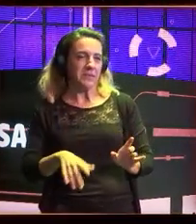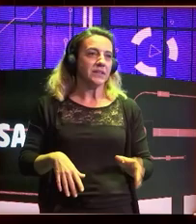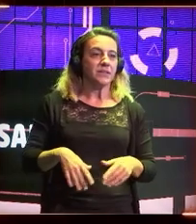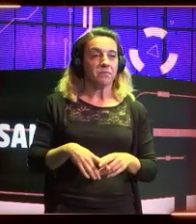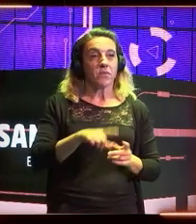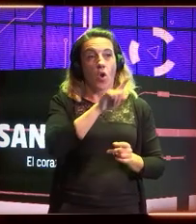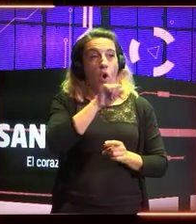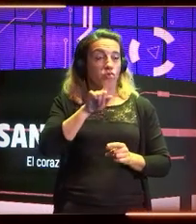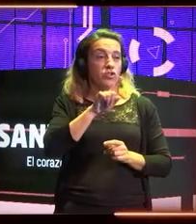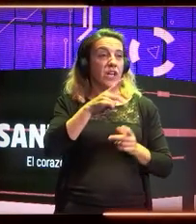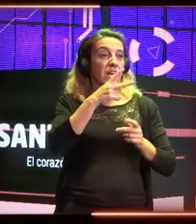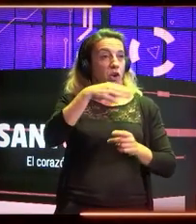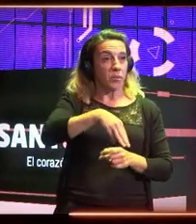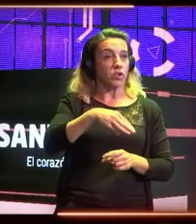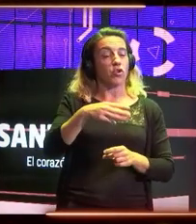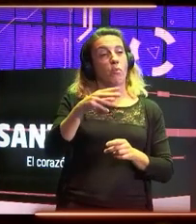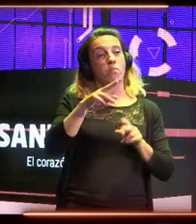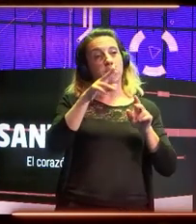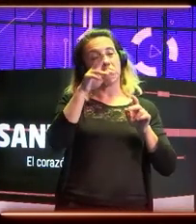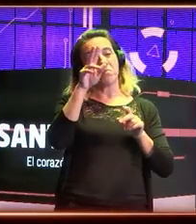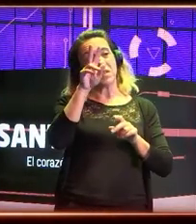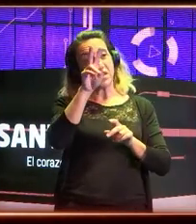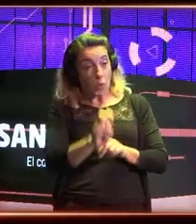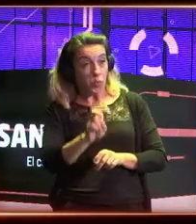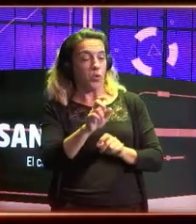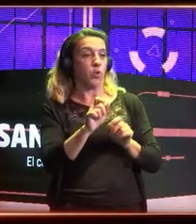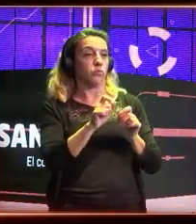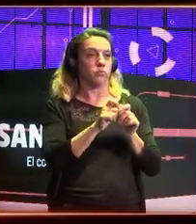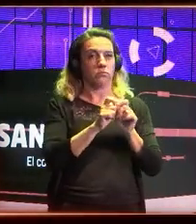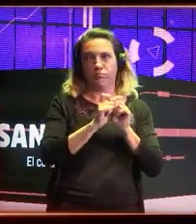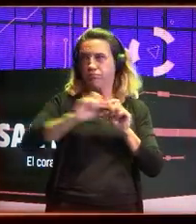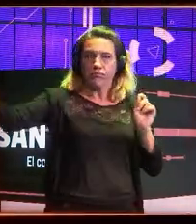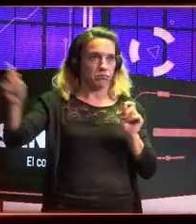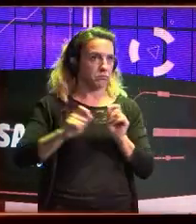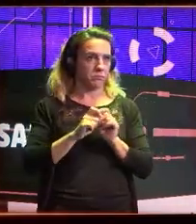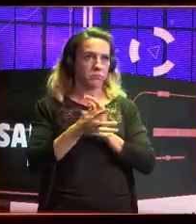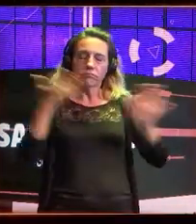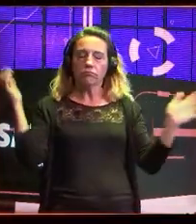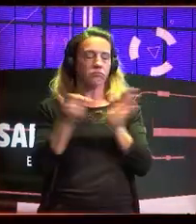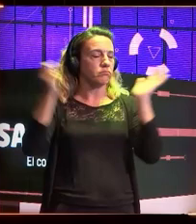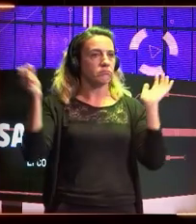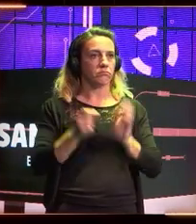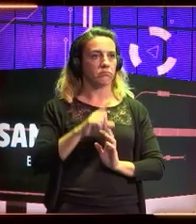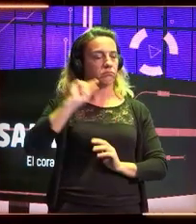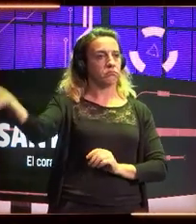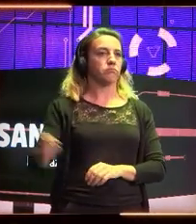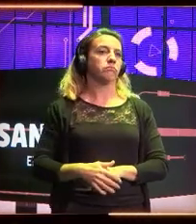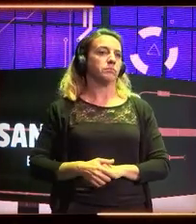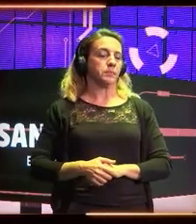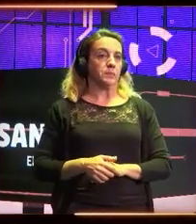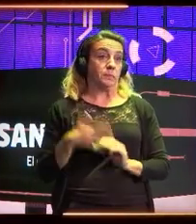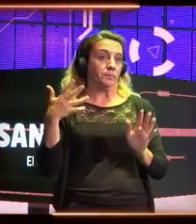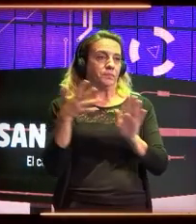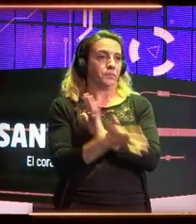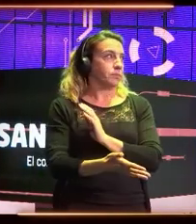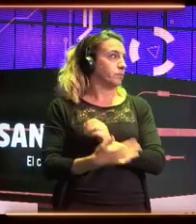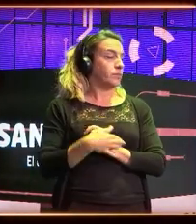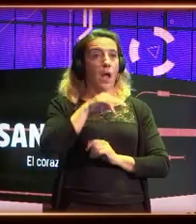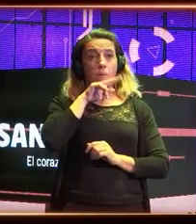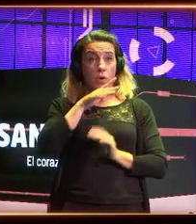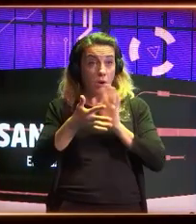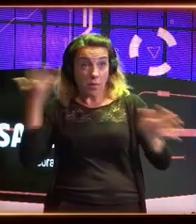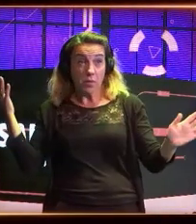11 km por segundo ponen a cualquier cosa 11 km por segundo escapo para siempre Claro pero esto significa que hablo muy rápido